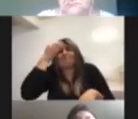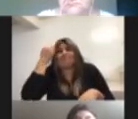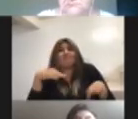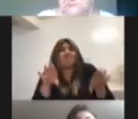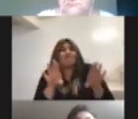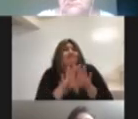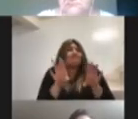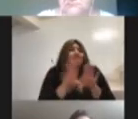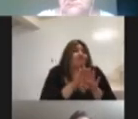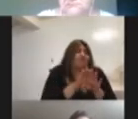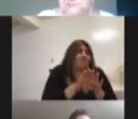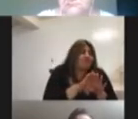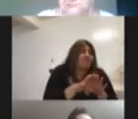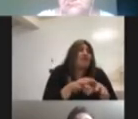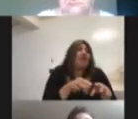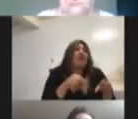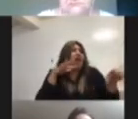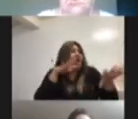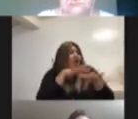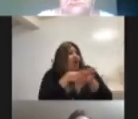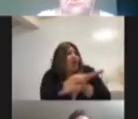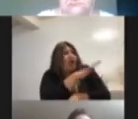maestro planifica